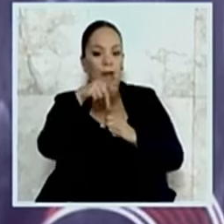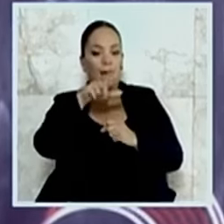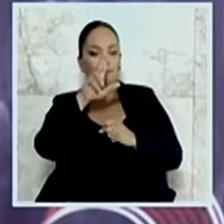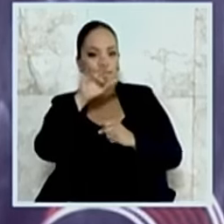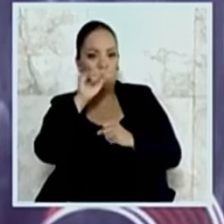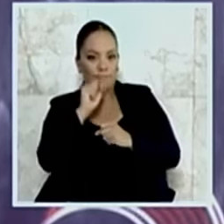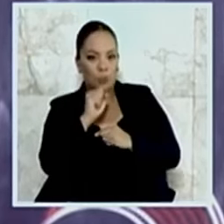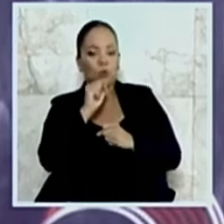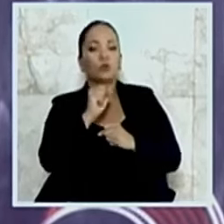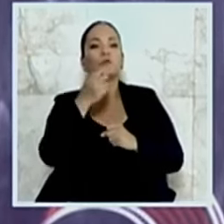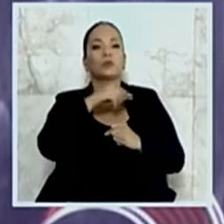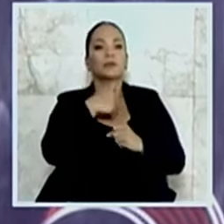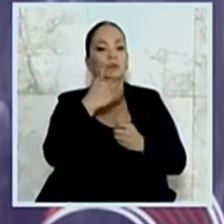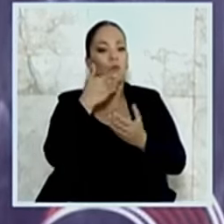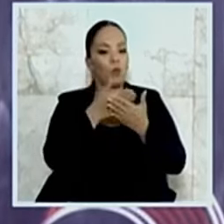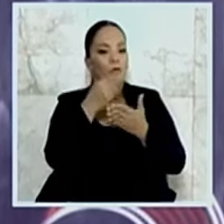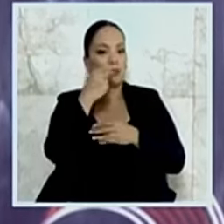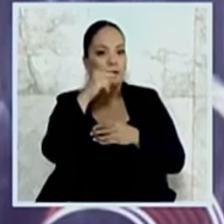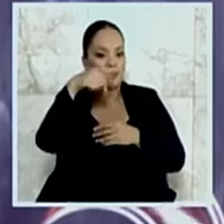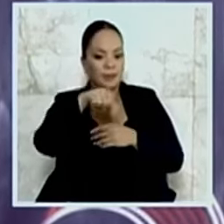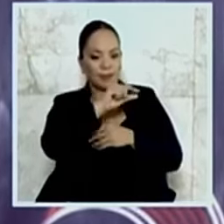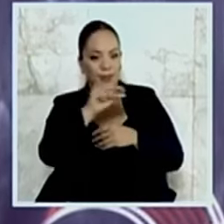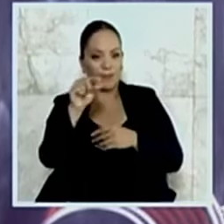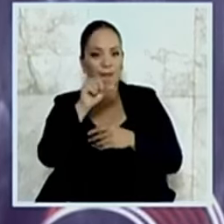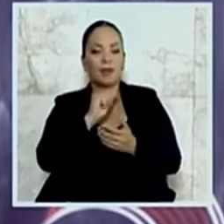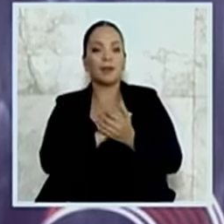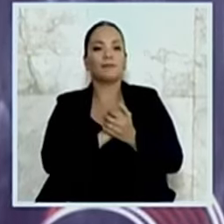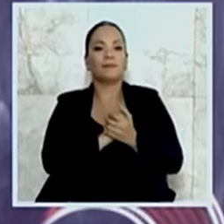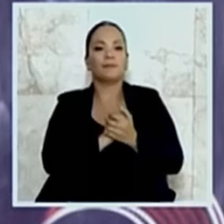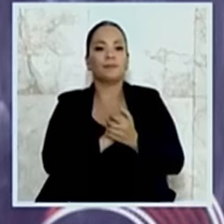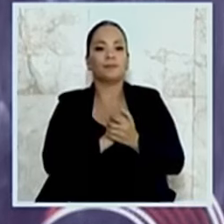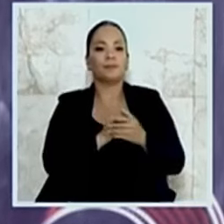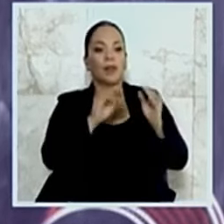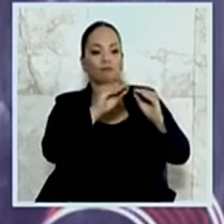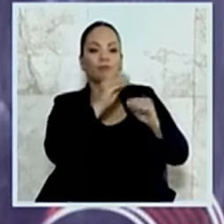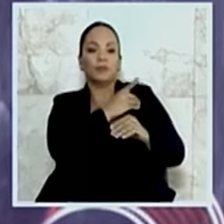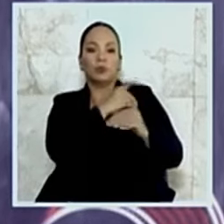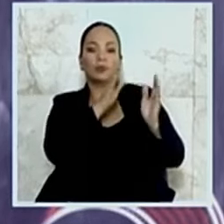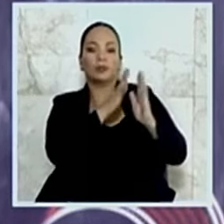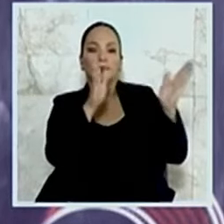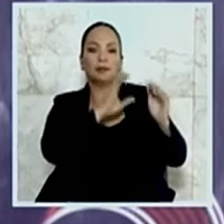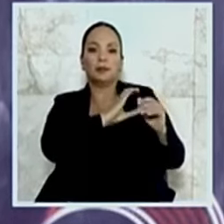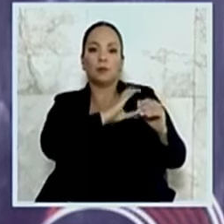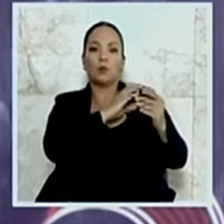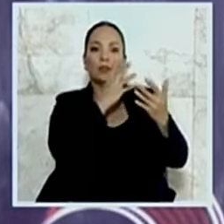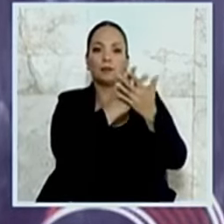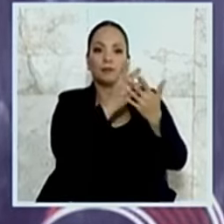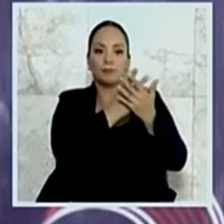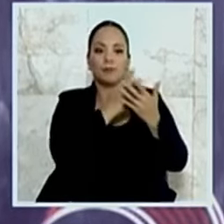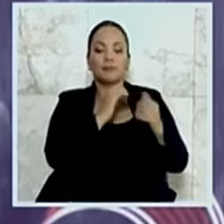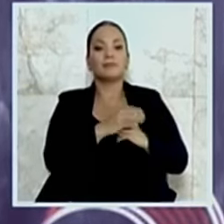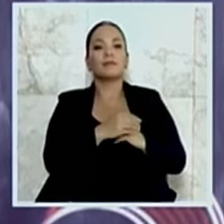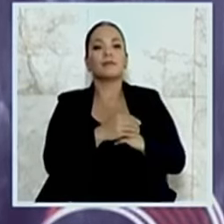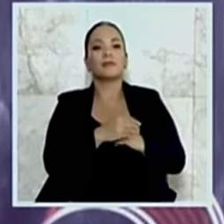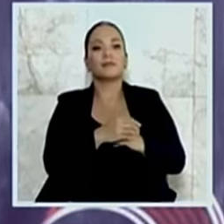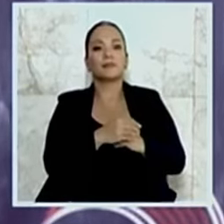la operación policial sostenida, como parte de los resultados de Costa Rica, del Plan Costa Rica Segura